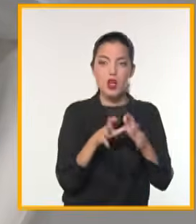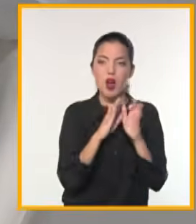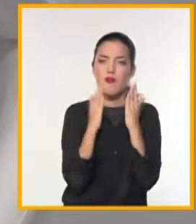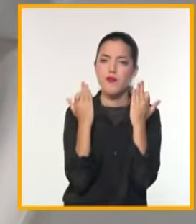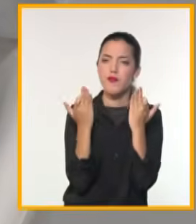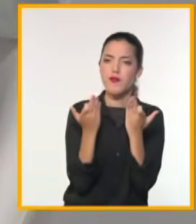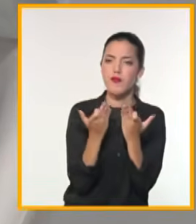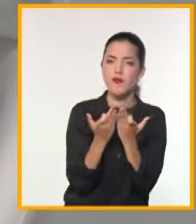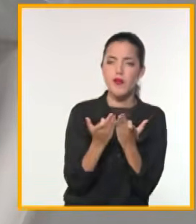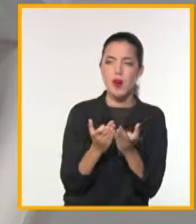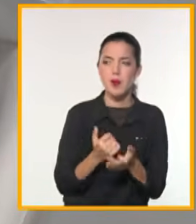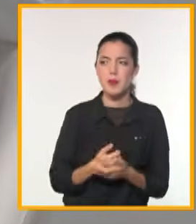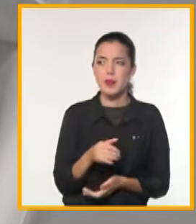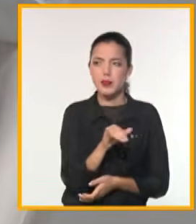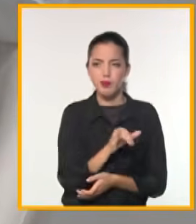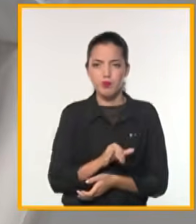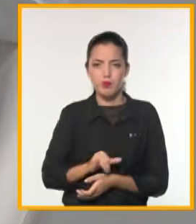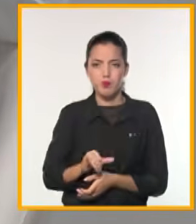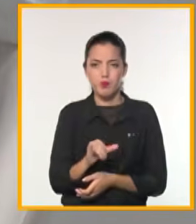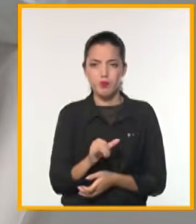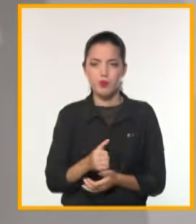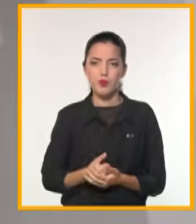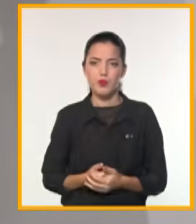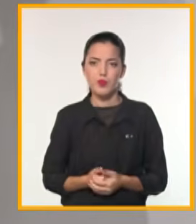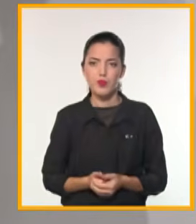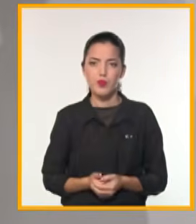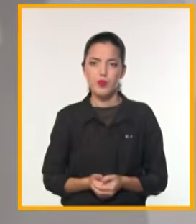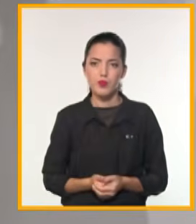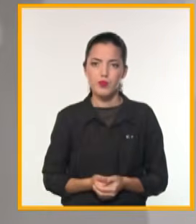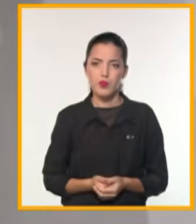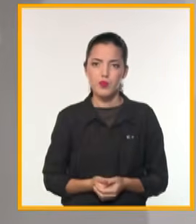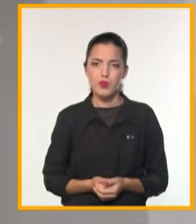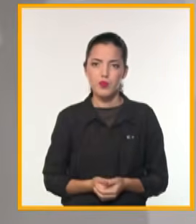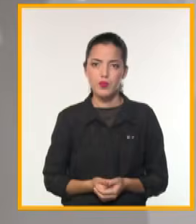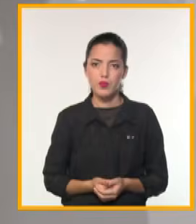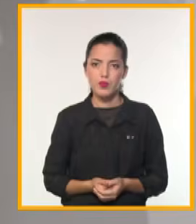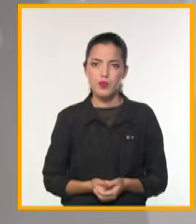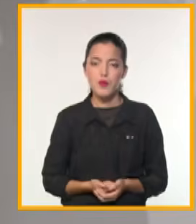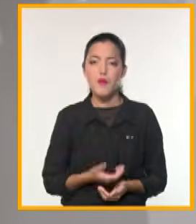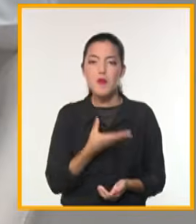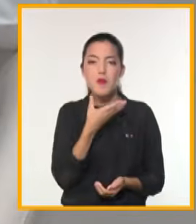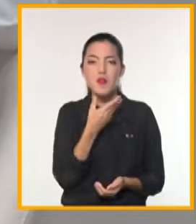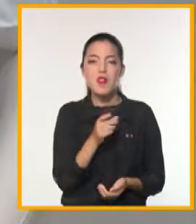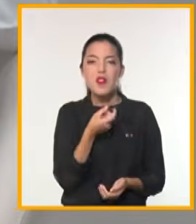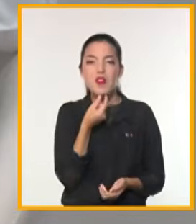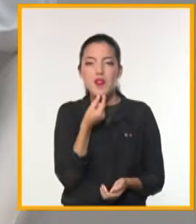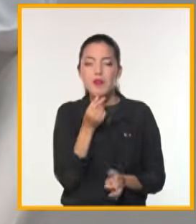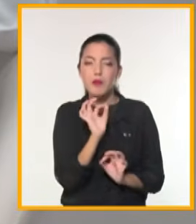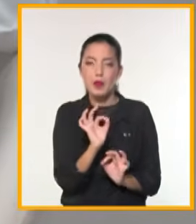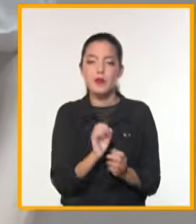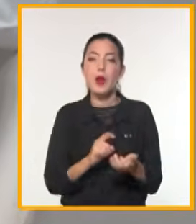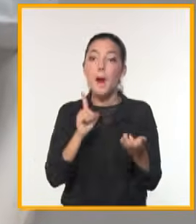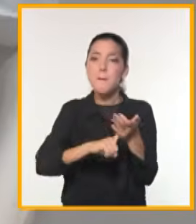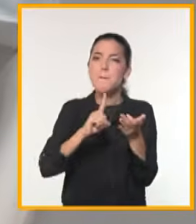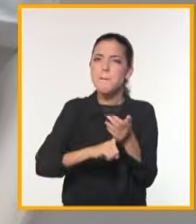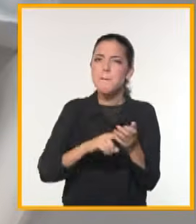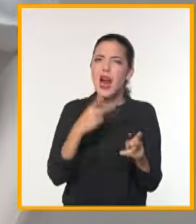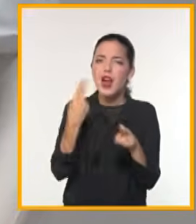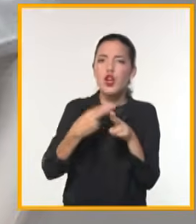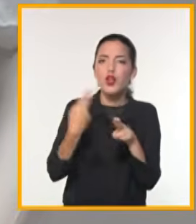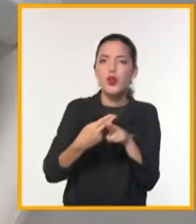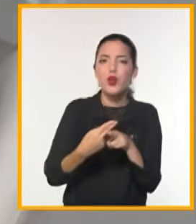los viejos. ¿El viejo los era viejos. Lorenzo? No, mi padre se llamaba Marcelino Antonio y